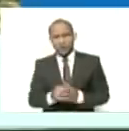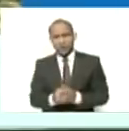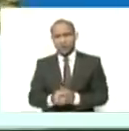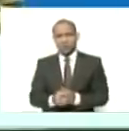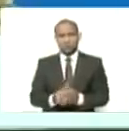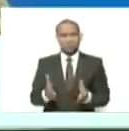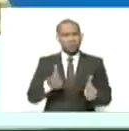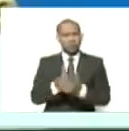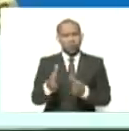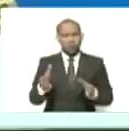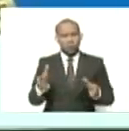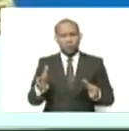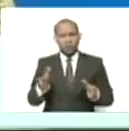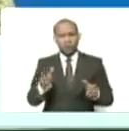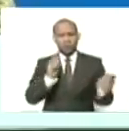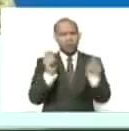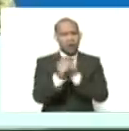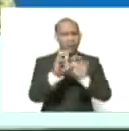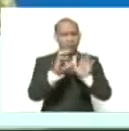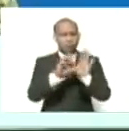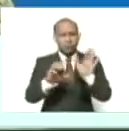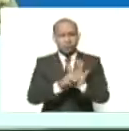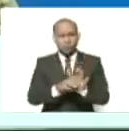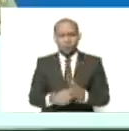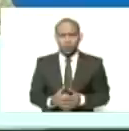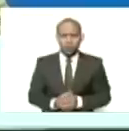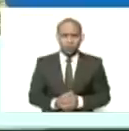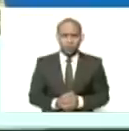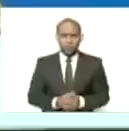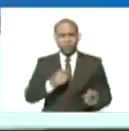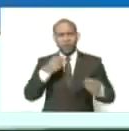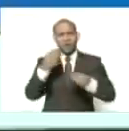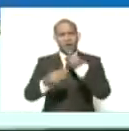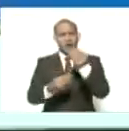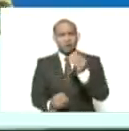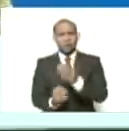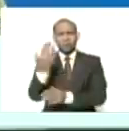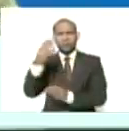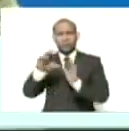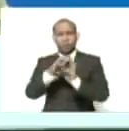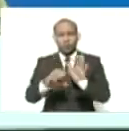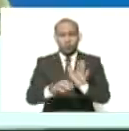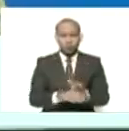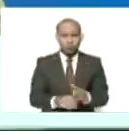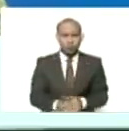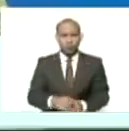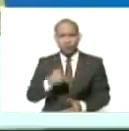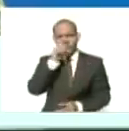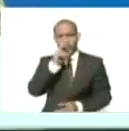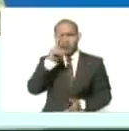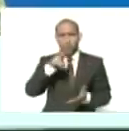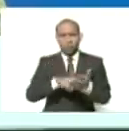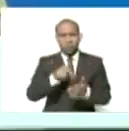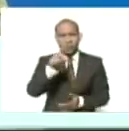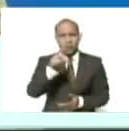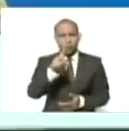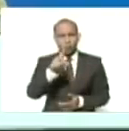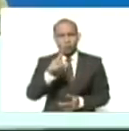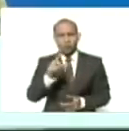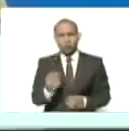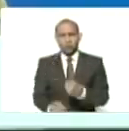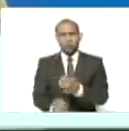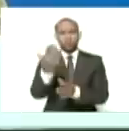sindical. En diciembre del 2000 hicimos la Constitución y en el año 2001 lanzamos a Aristóbulo